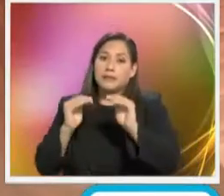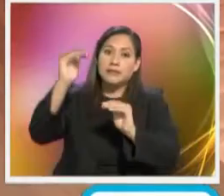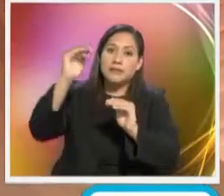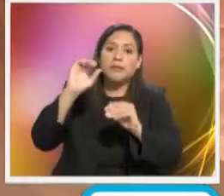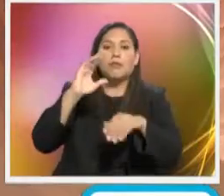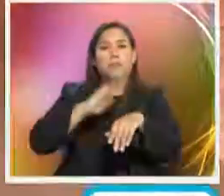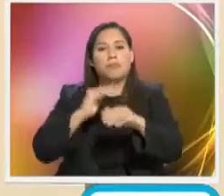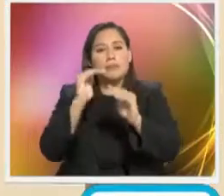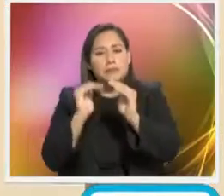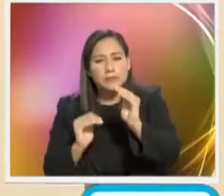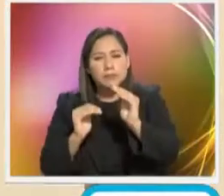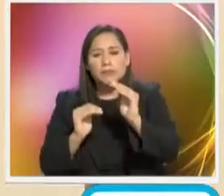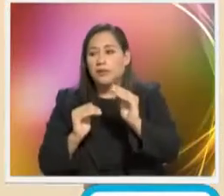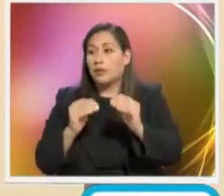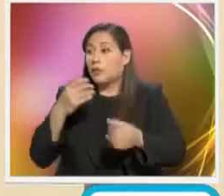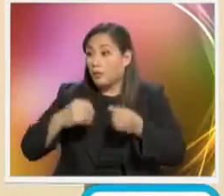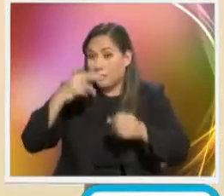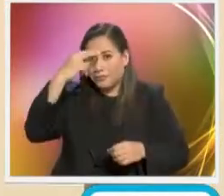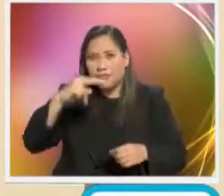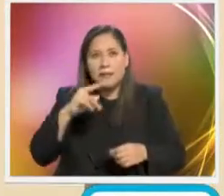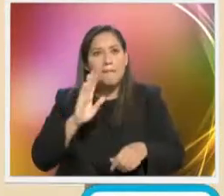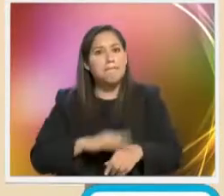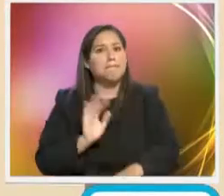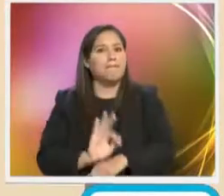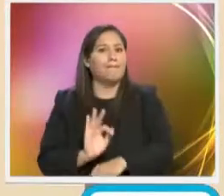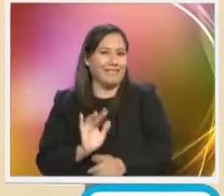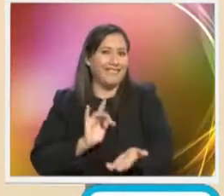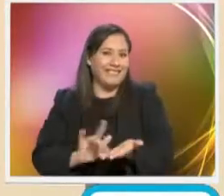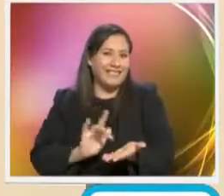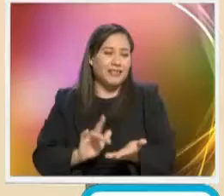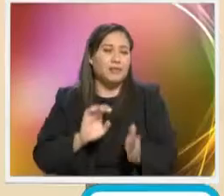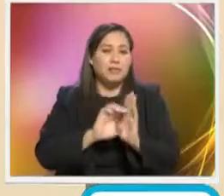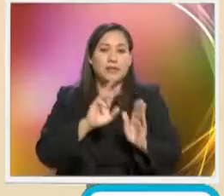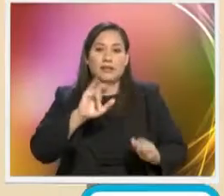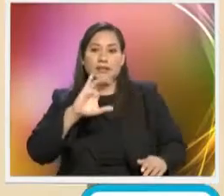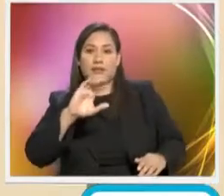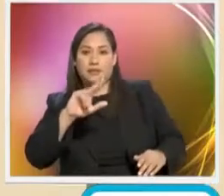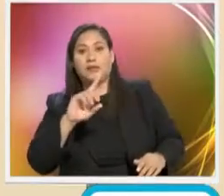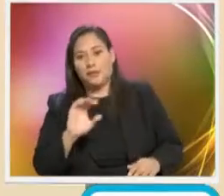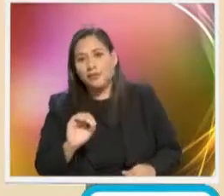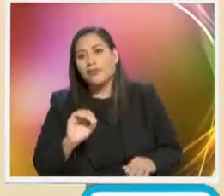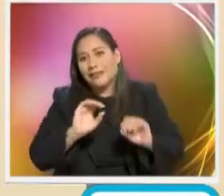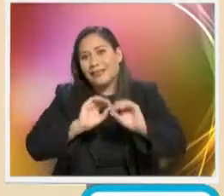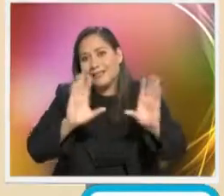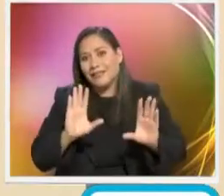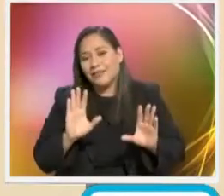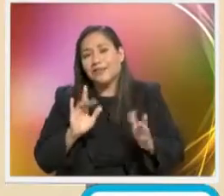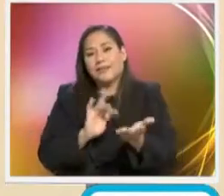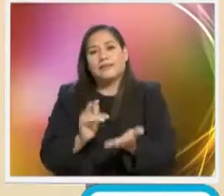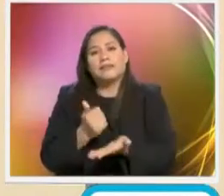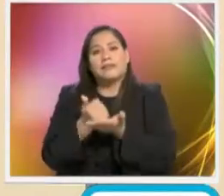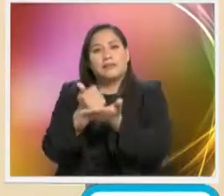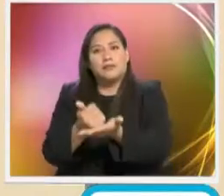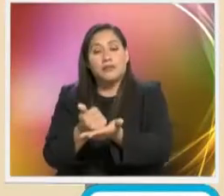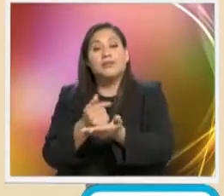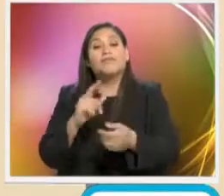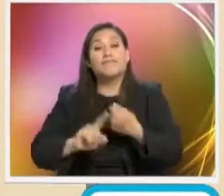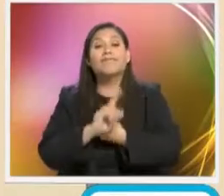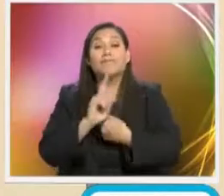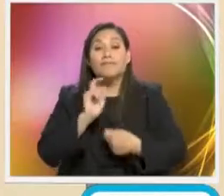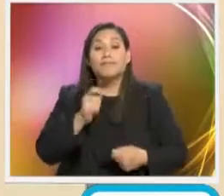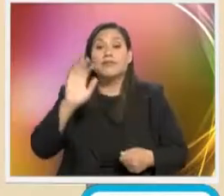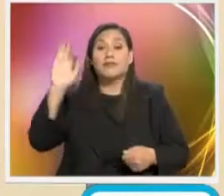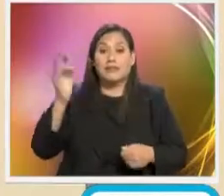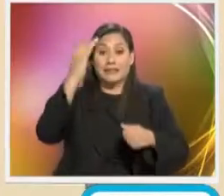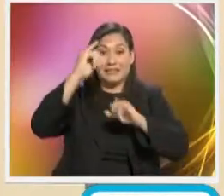más baja, y al tener a un juez mexicano como lo es Ricardo Bañuelos, pues por supuesto que te ayuda. Acá el problema es que la